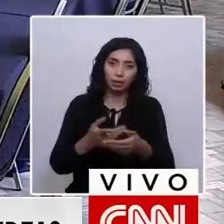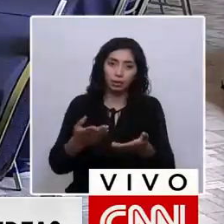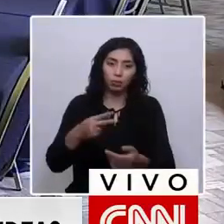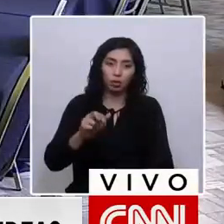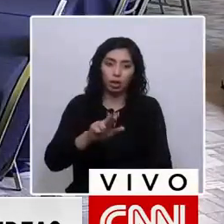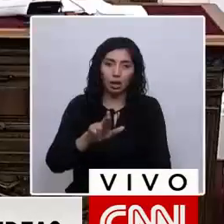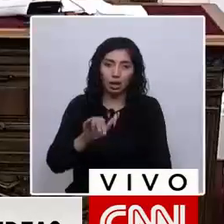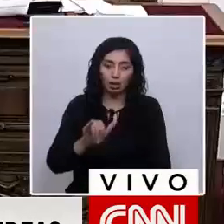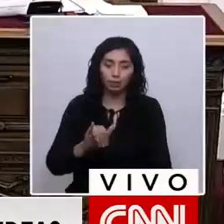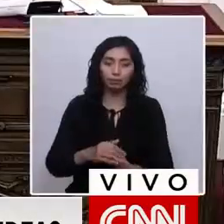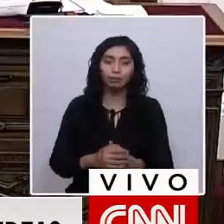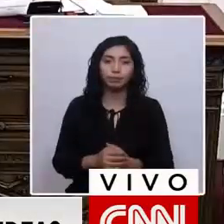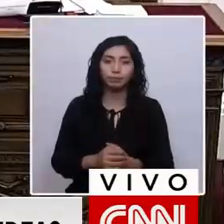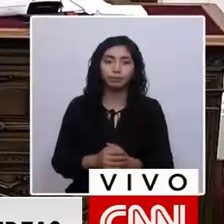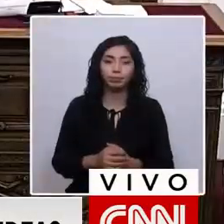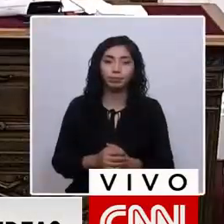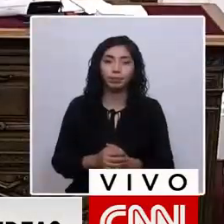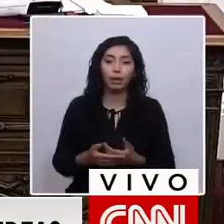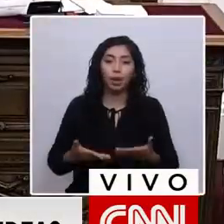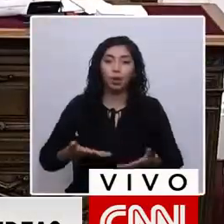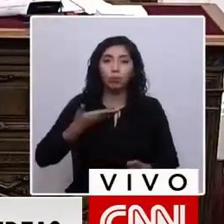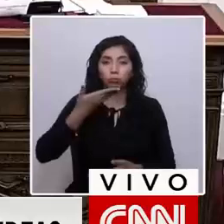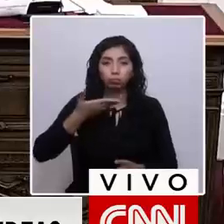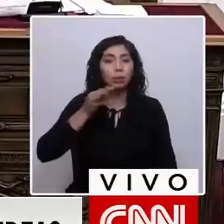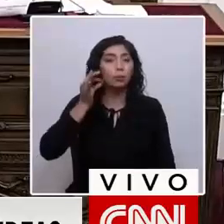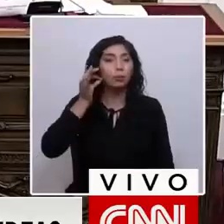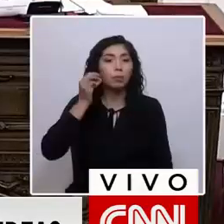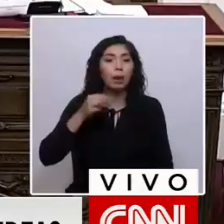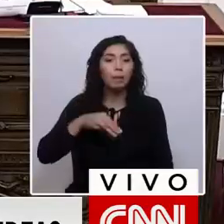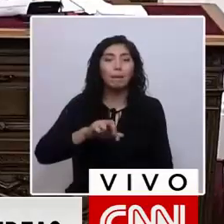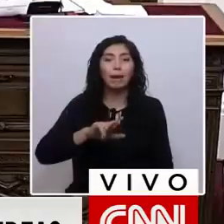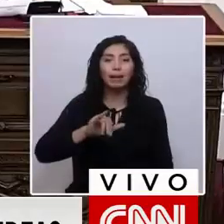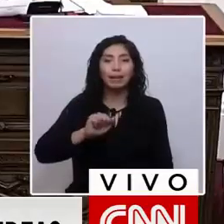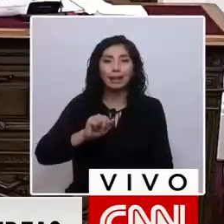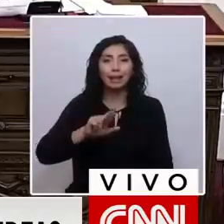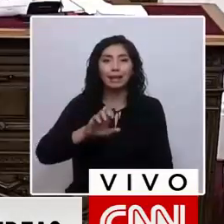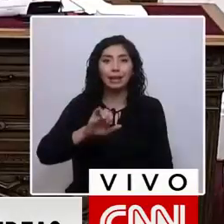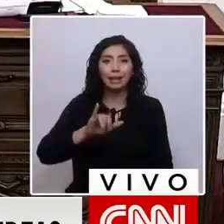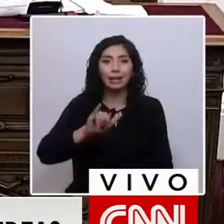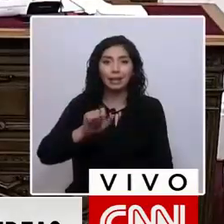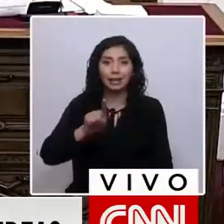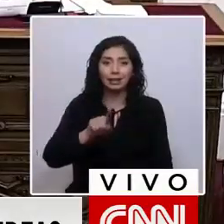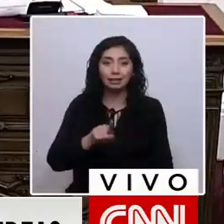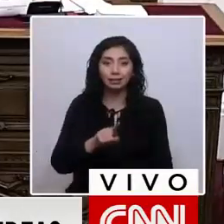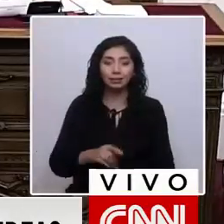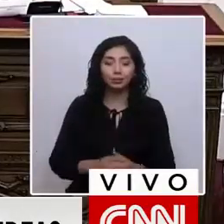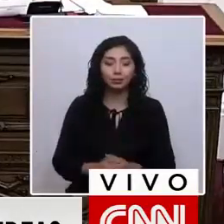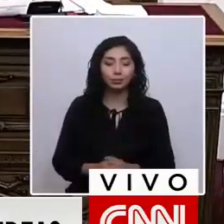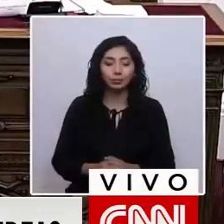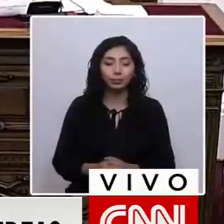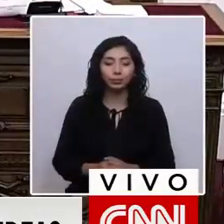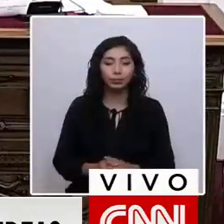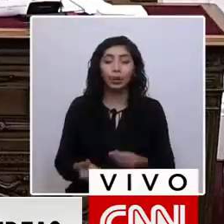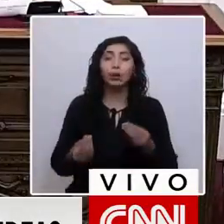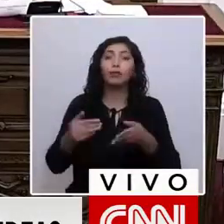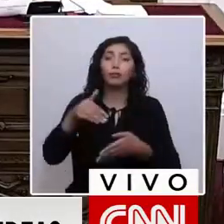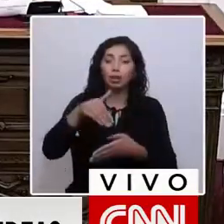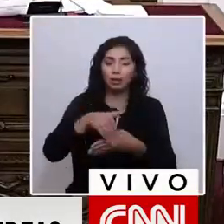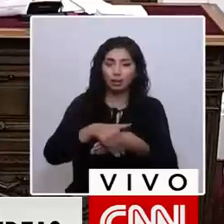dialogar un poco más, pero claro, la derecha sabía que si es que ellos rechazaban todo, de todas maneras no le iba a alcanzar para bloquear nada. Lo que sí